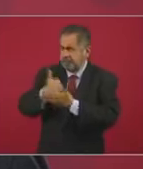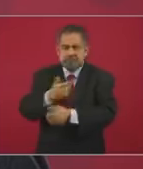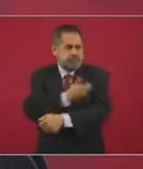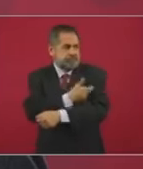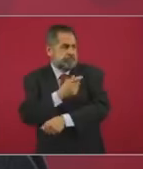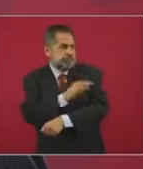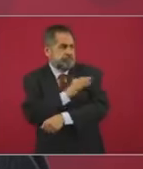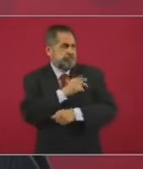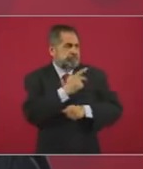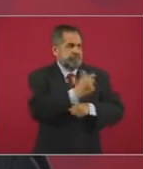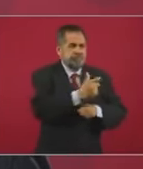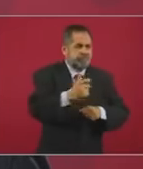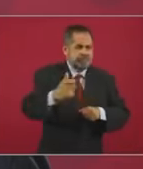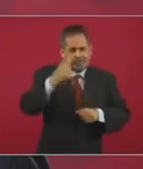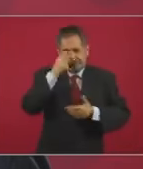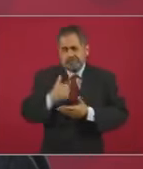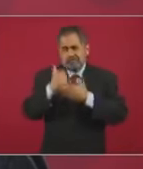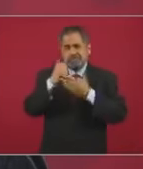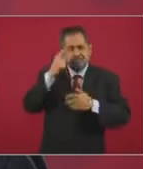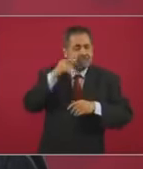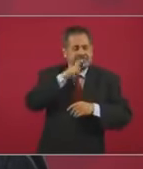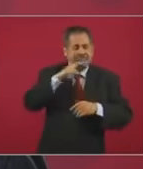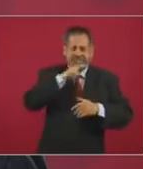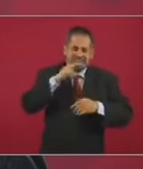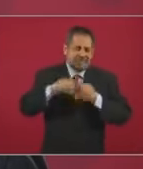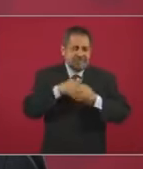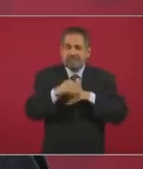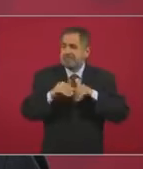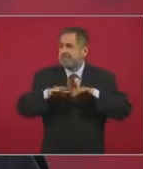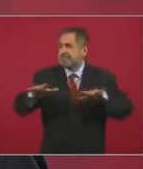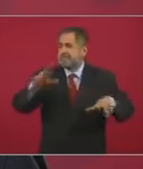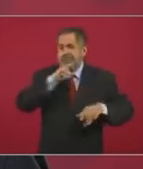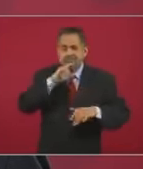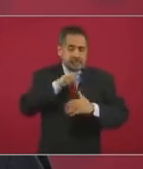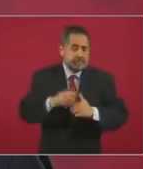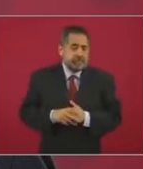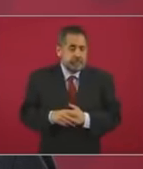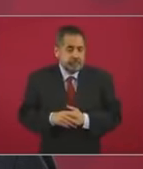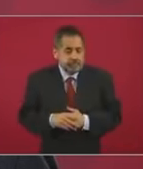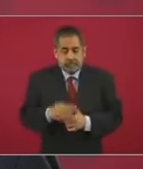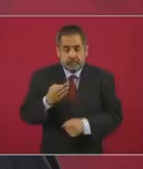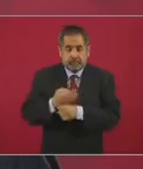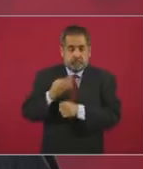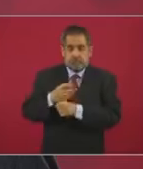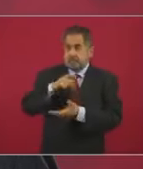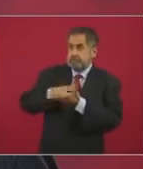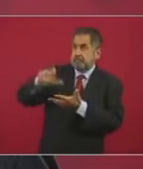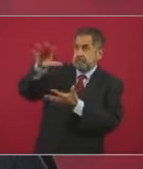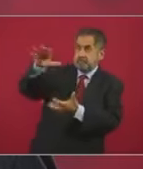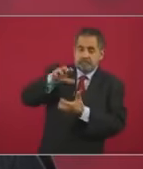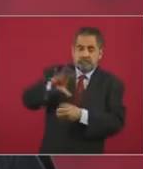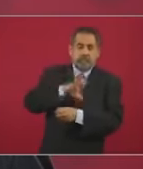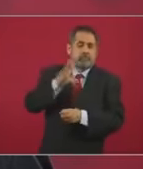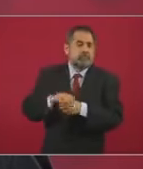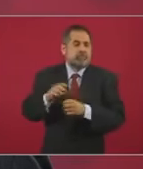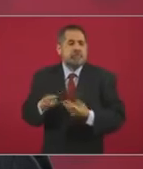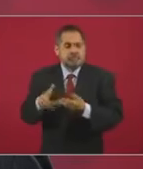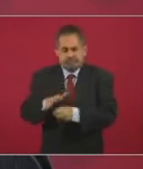nuestra capacidad de hacerlo lo más rápido posible. Hasta el momento, con las vacunas ya contratadas, vamos a